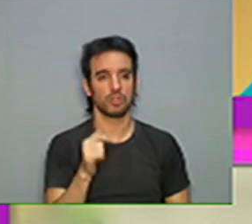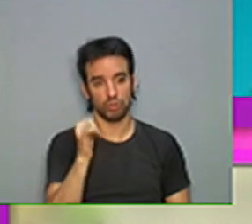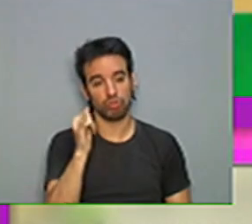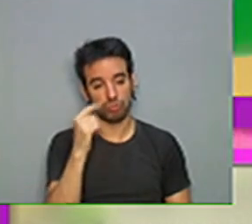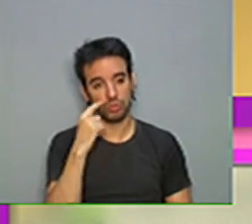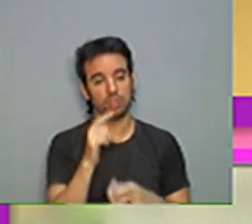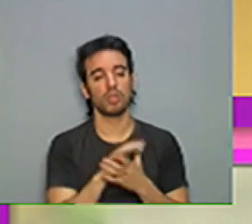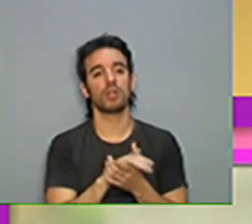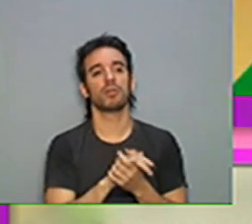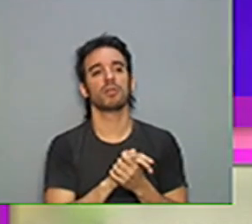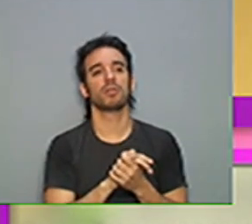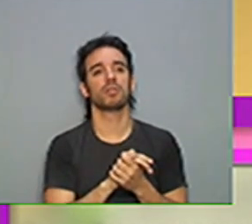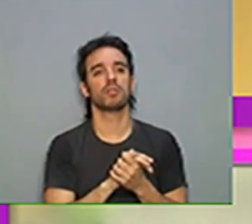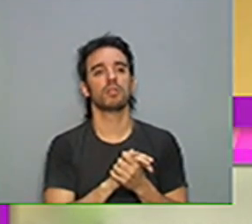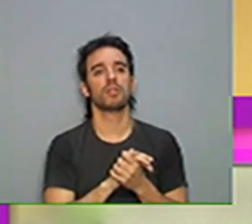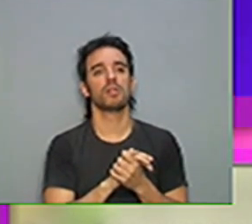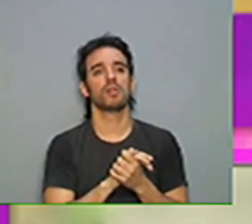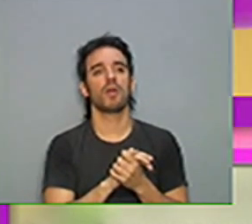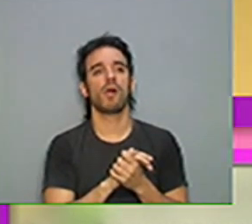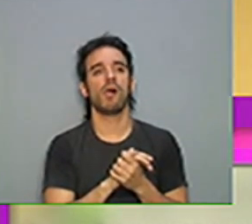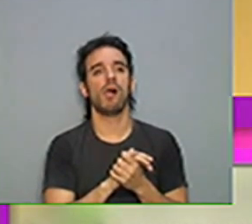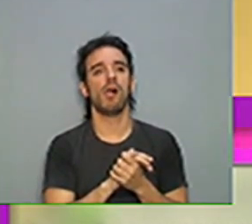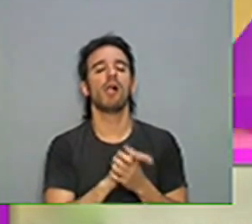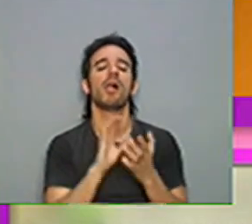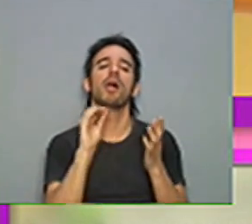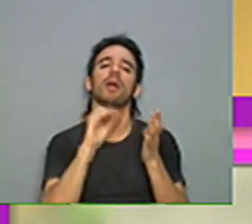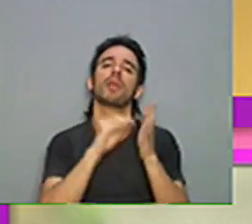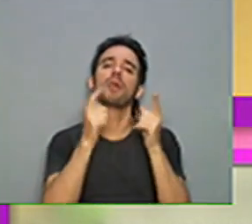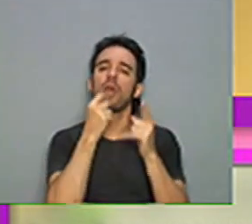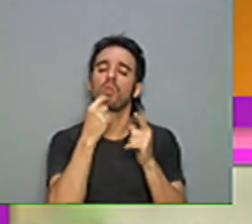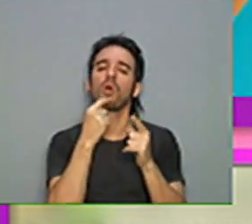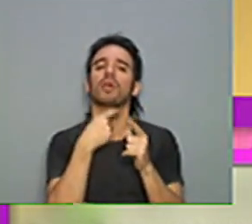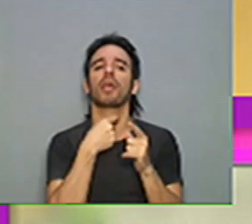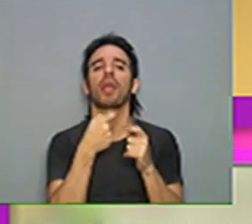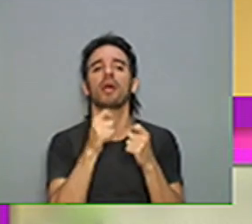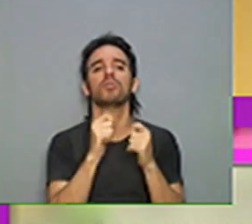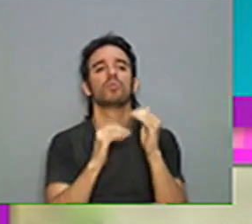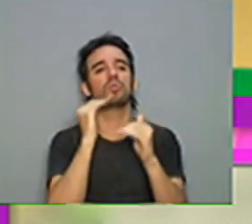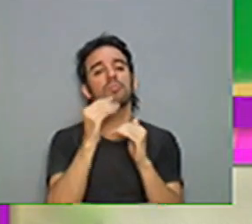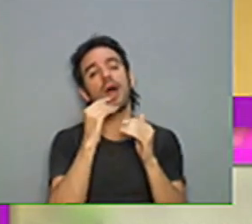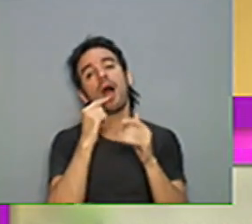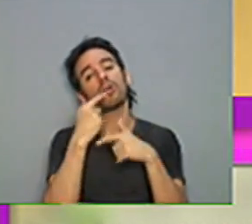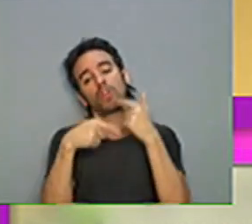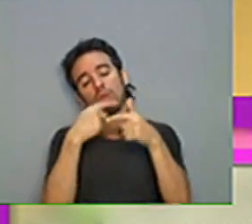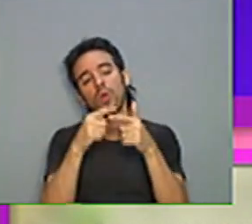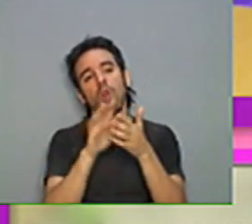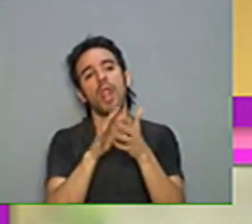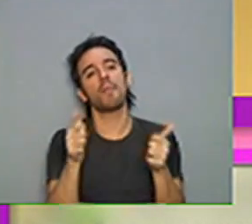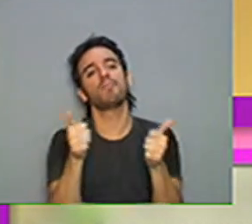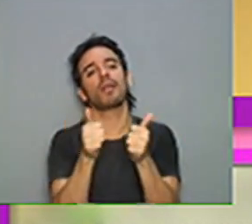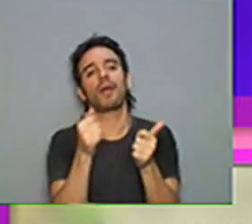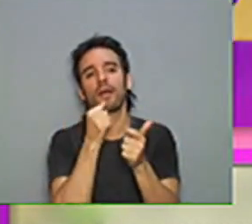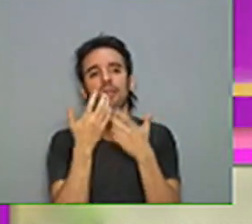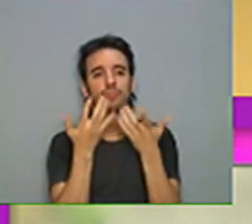las blindadas y otro tipo de cerradura. Bueno, y además hizo referencia a que cuando intentaban superar un poco la pareja, que cree, dio a entender, a